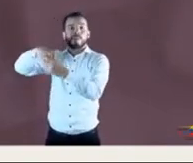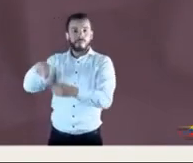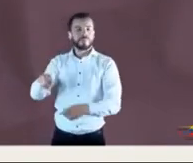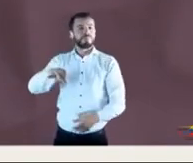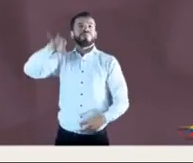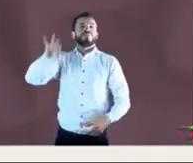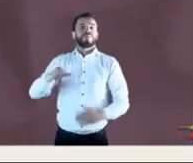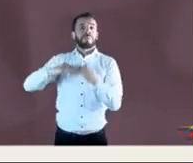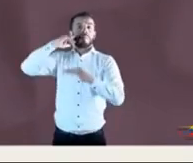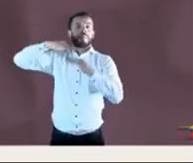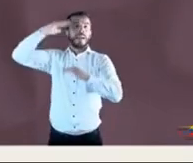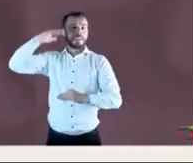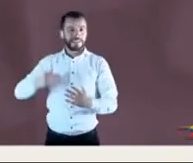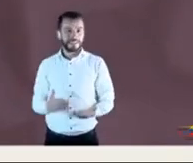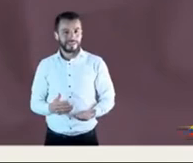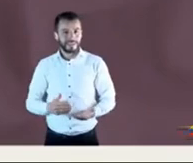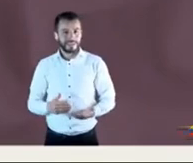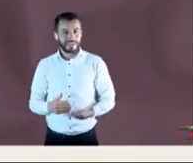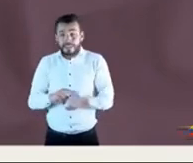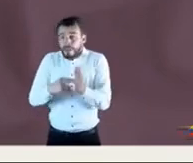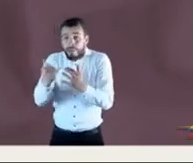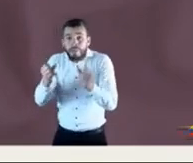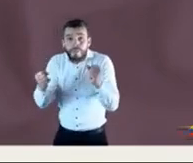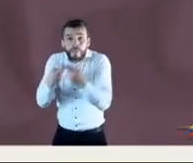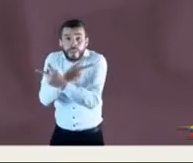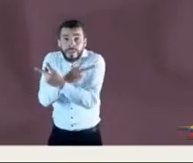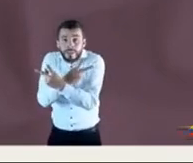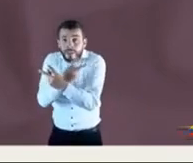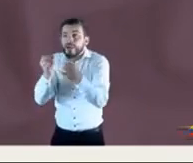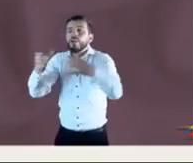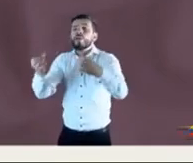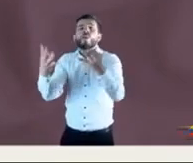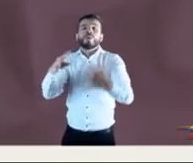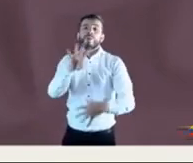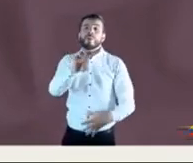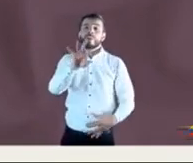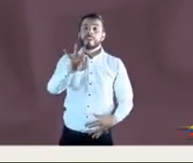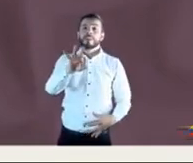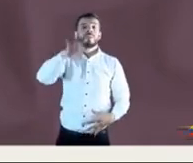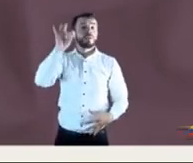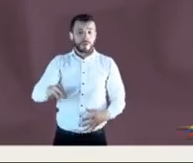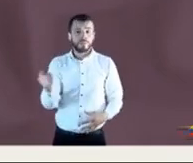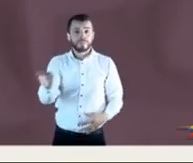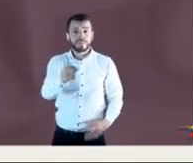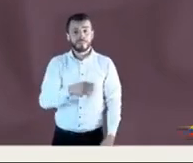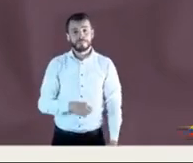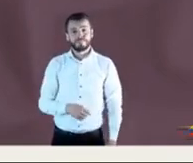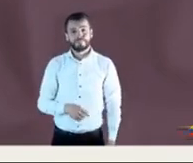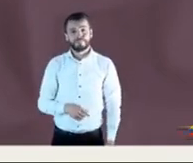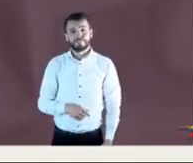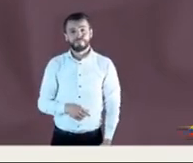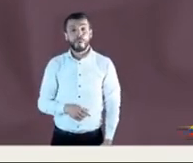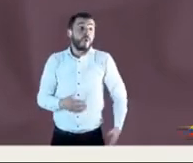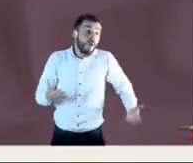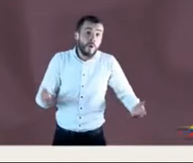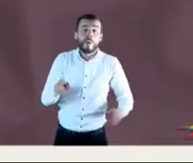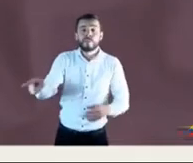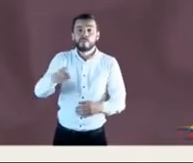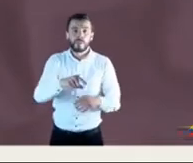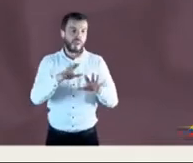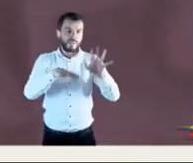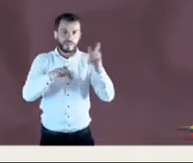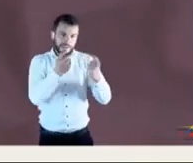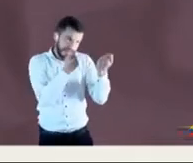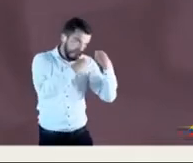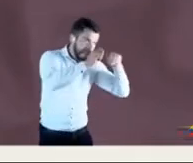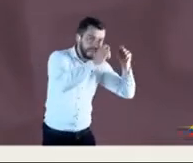una violencia endémica, 93% de los casos, y donde hacen presencia economías ilícitas de diversos tipos,